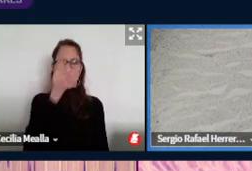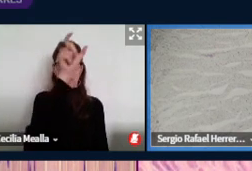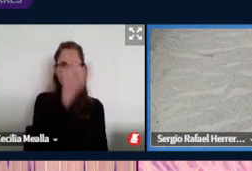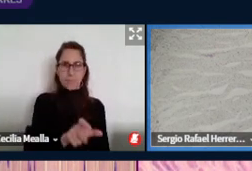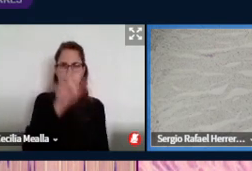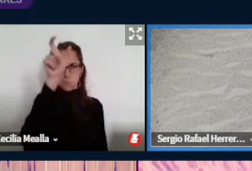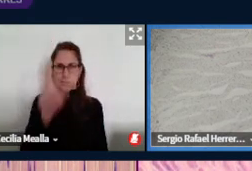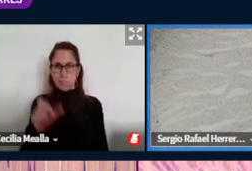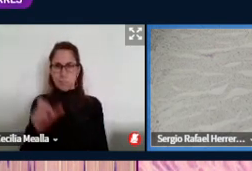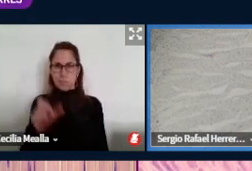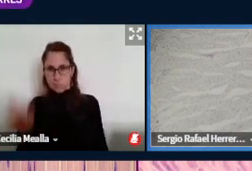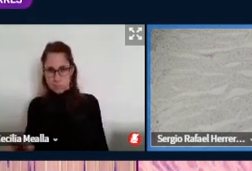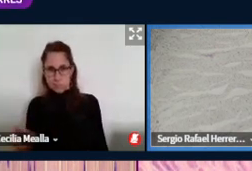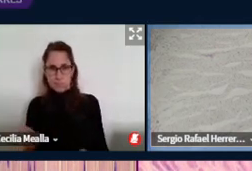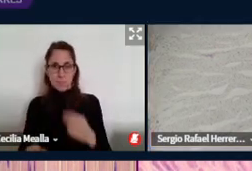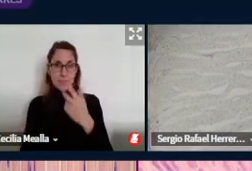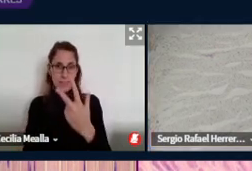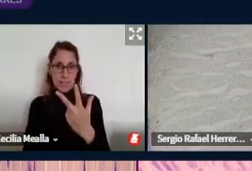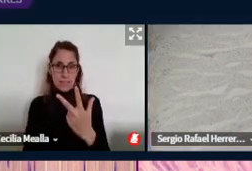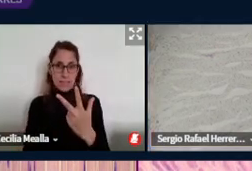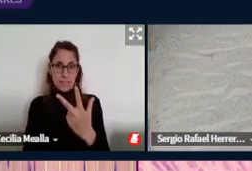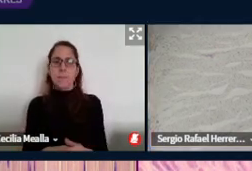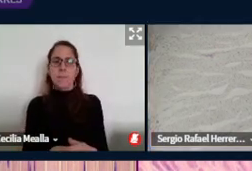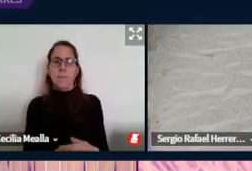cortes, ¿sí? ¿Qué está mostrando ahí Vicky?